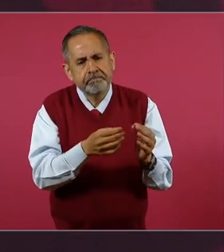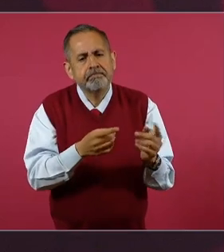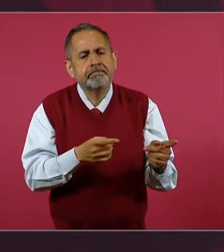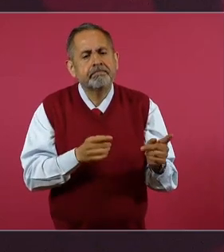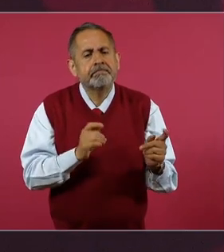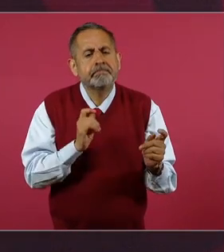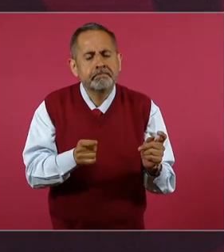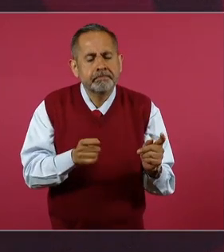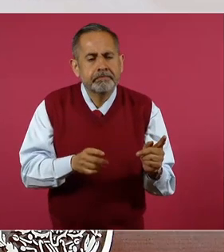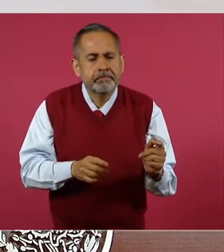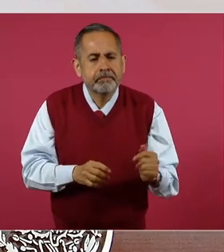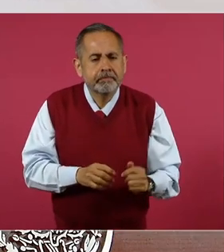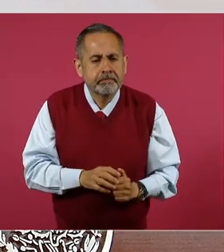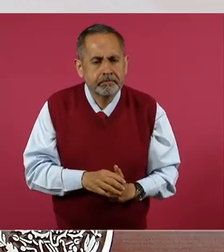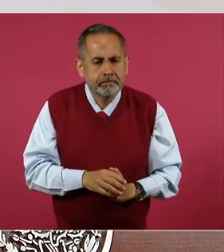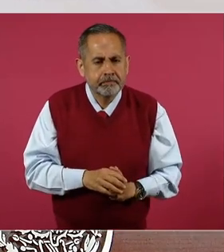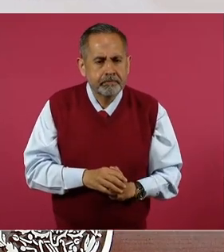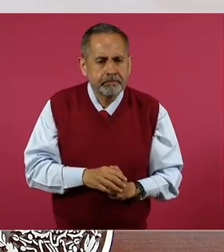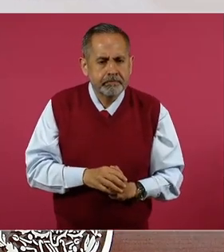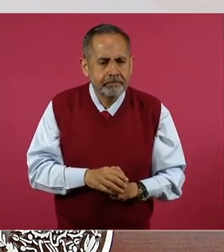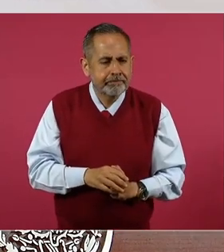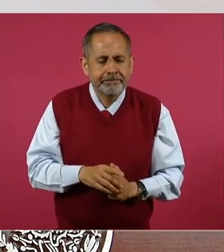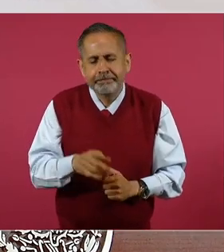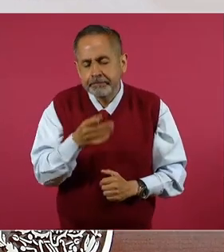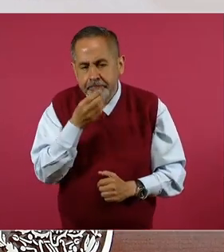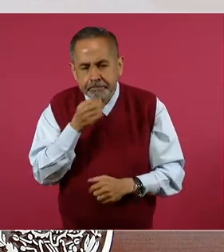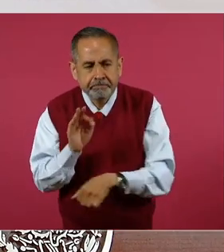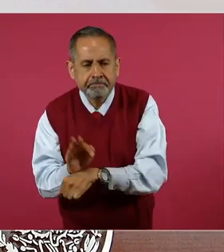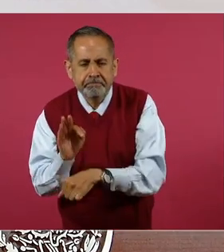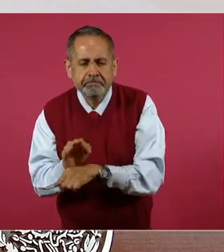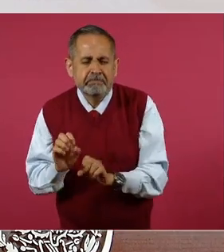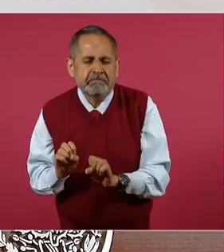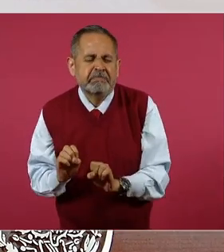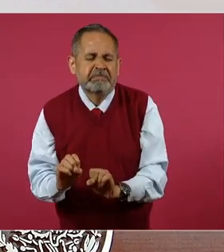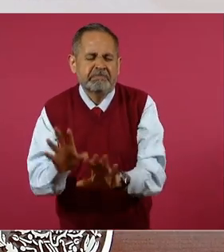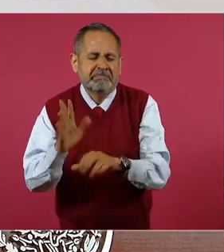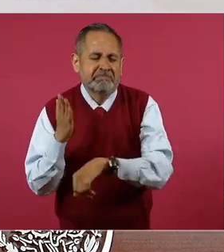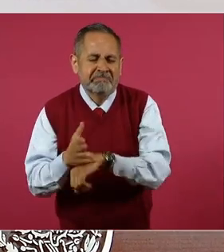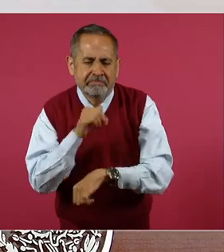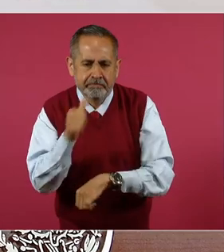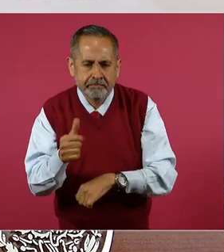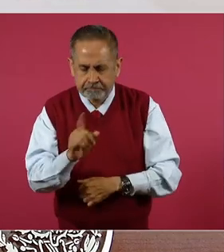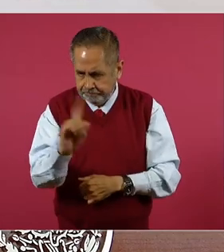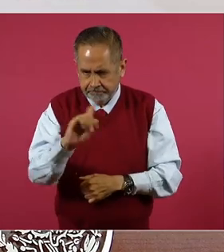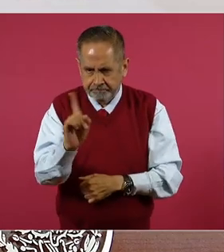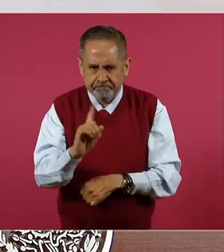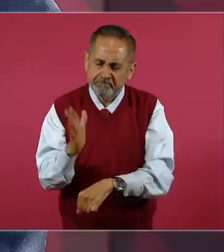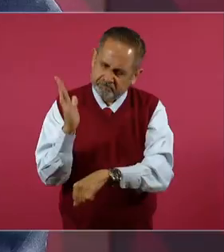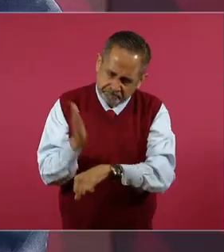no hay impunidad para nadie.